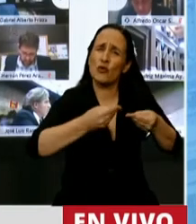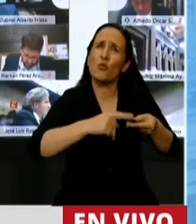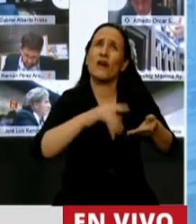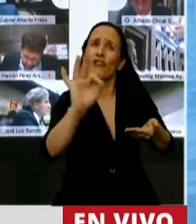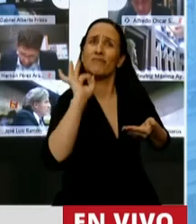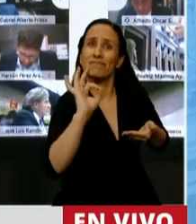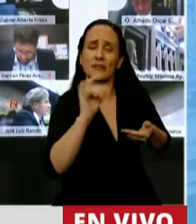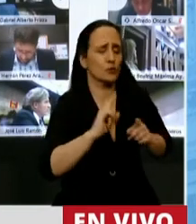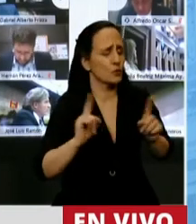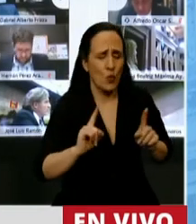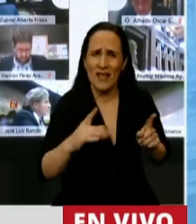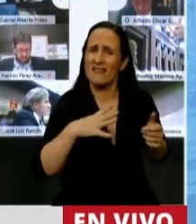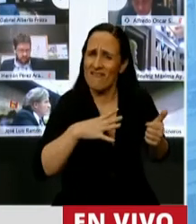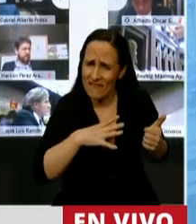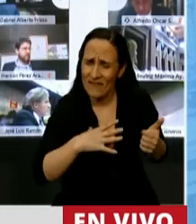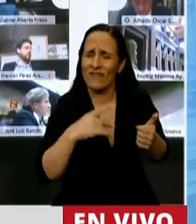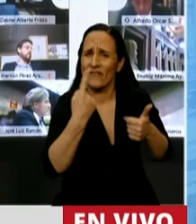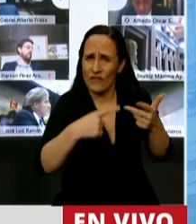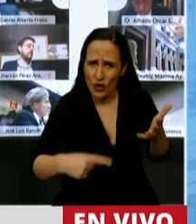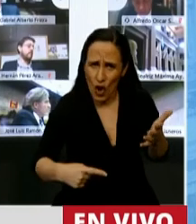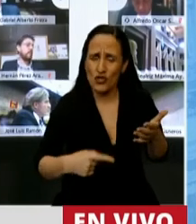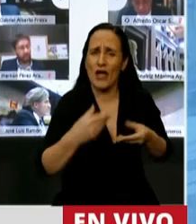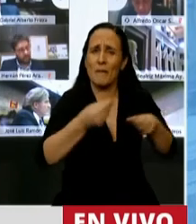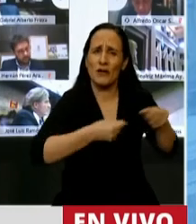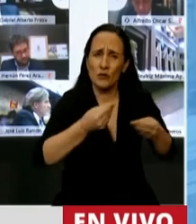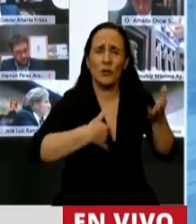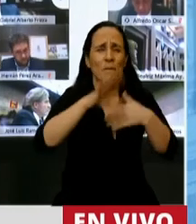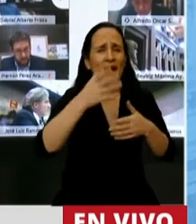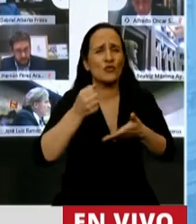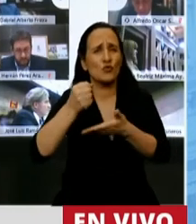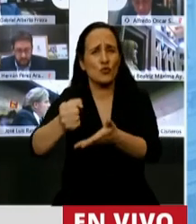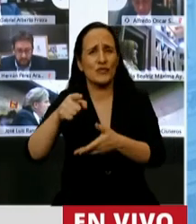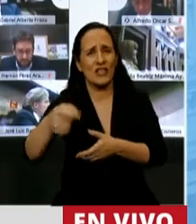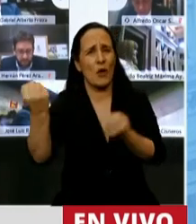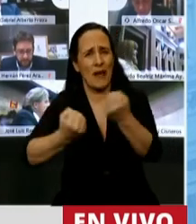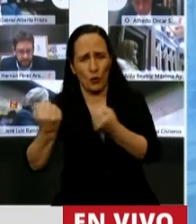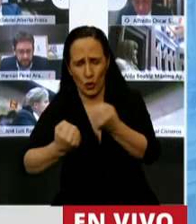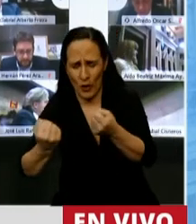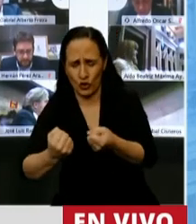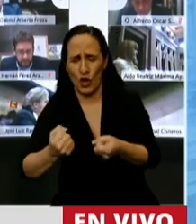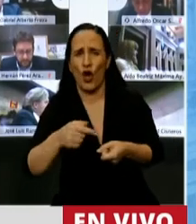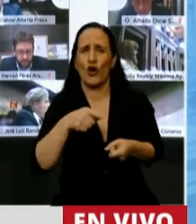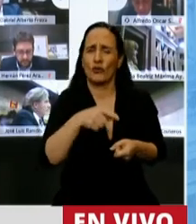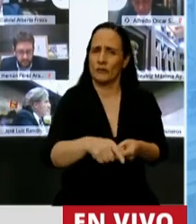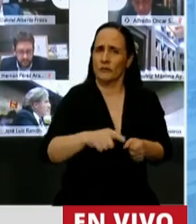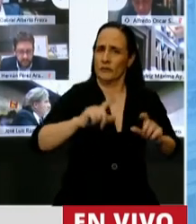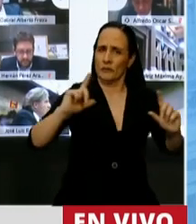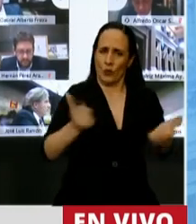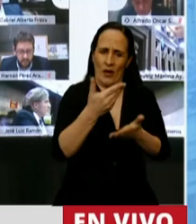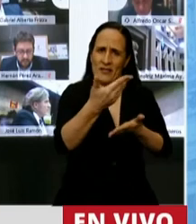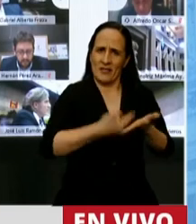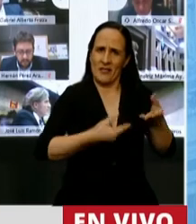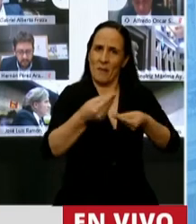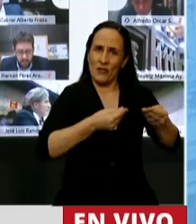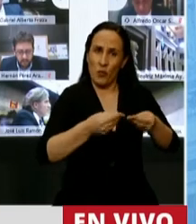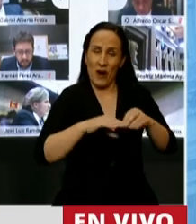vamos a coincidir en la insuficiencia de los presupuestos que hacen a los subsidios automotor, vamos a seguir insistiendo en que no puede ser que un tercio